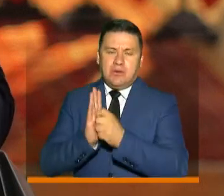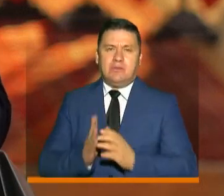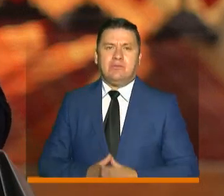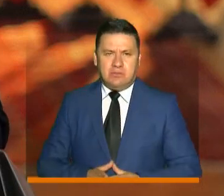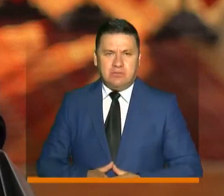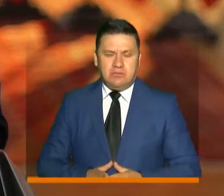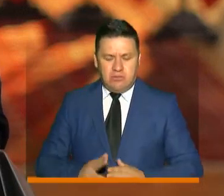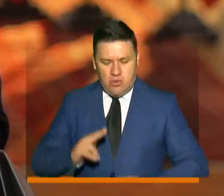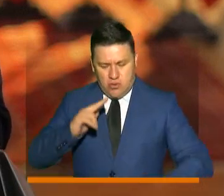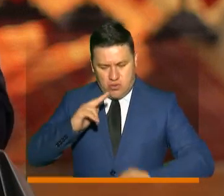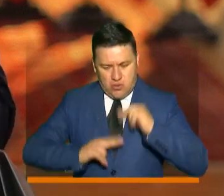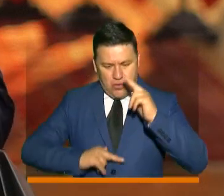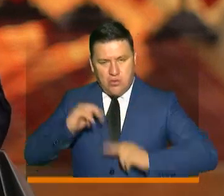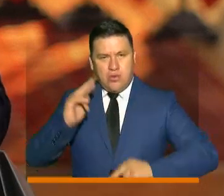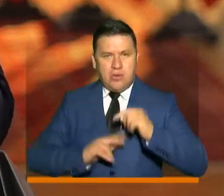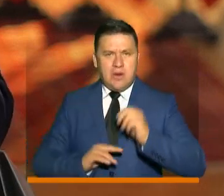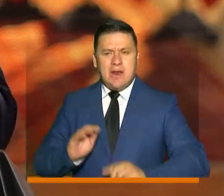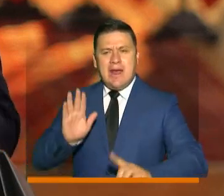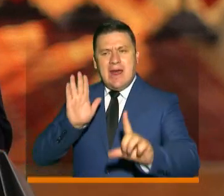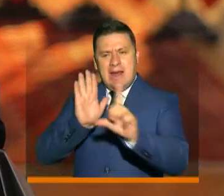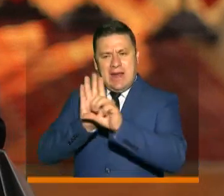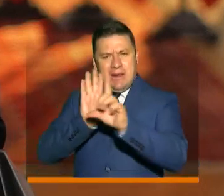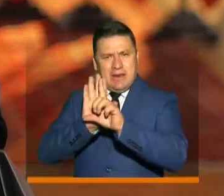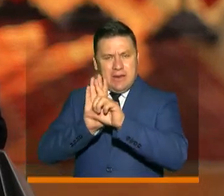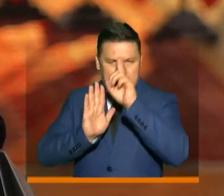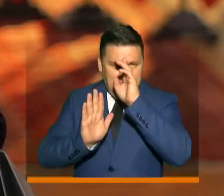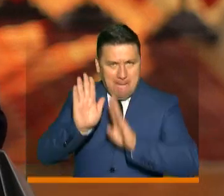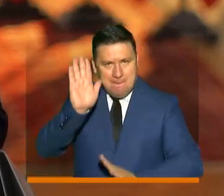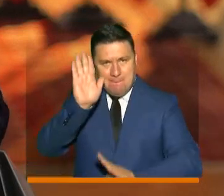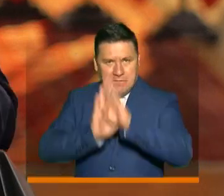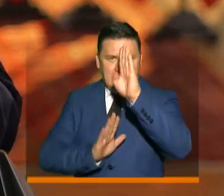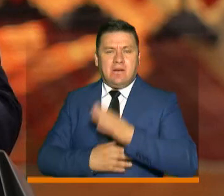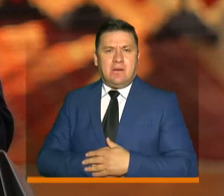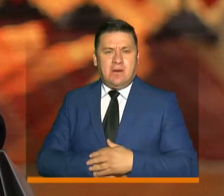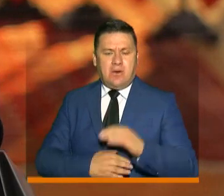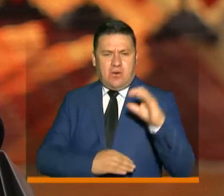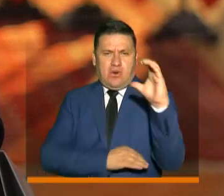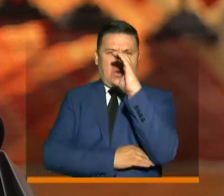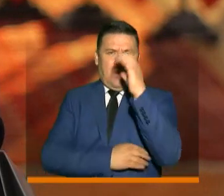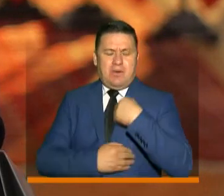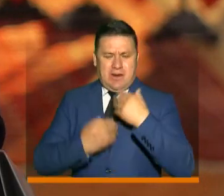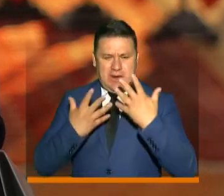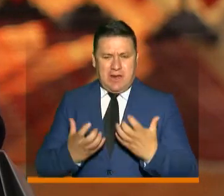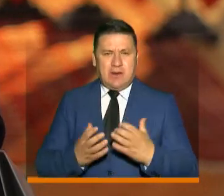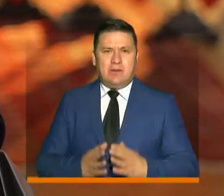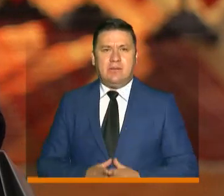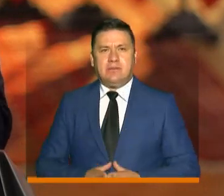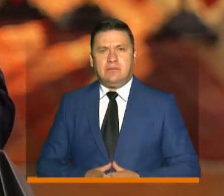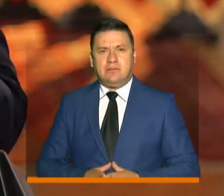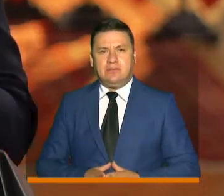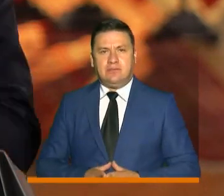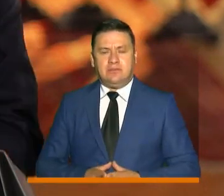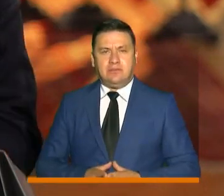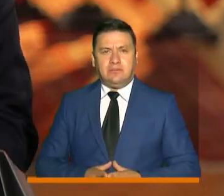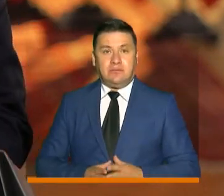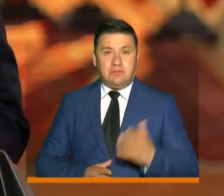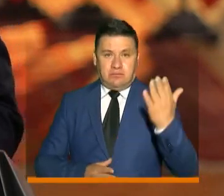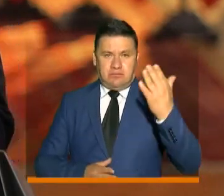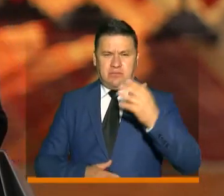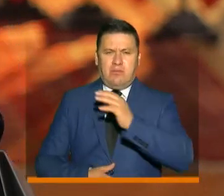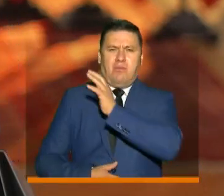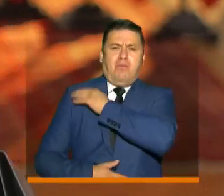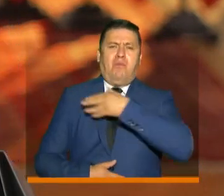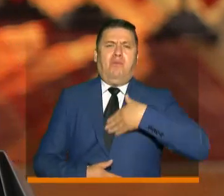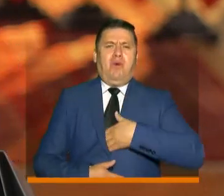construye con legalidad y en emprendimiento esa colombia que anhelamos el libertador simón bolívar